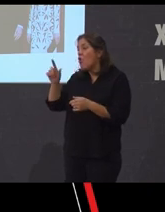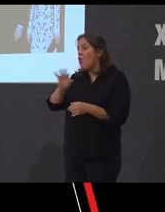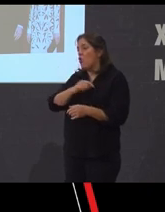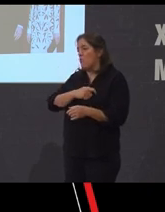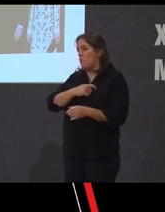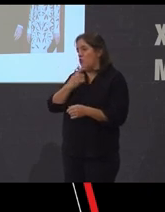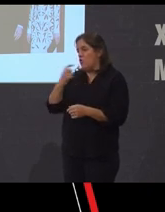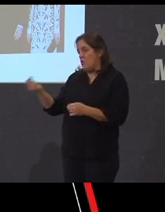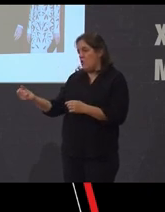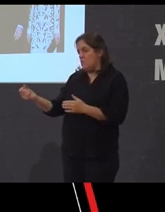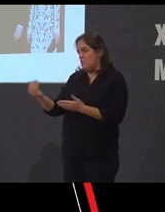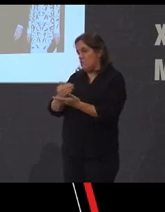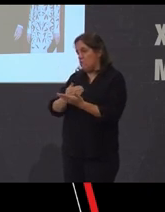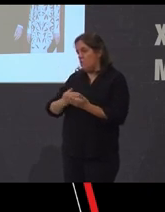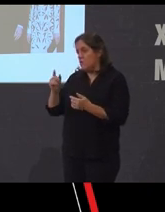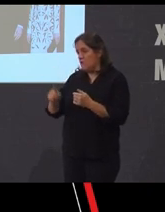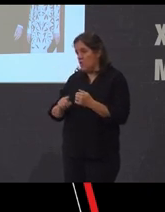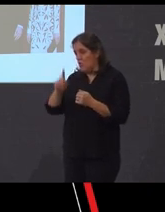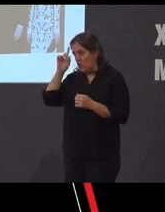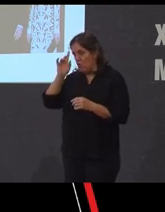non?